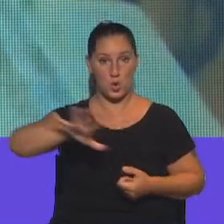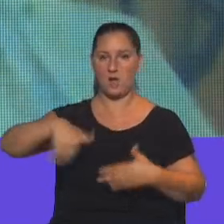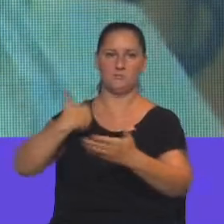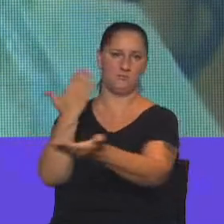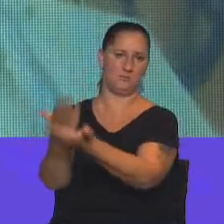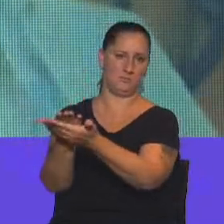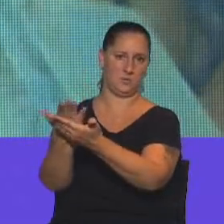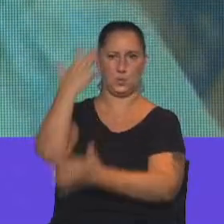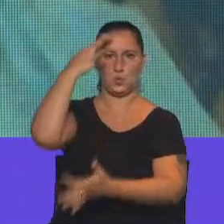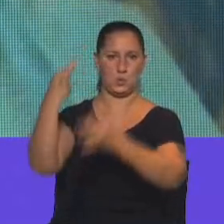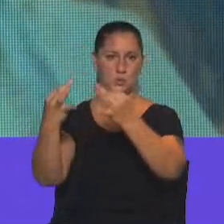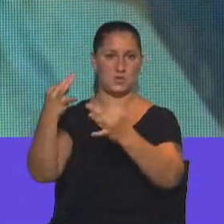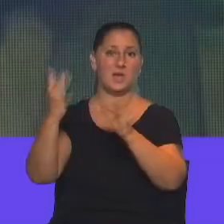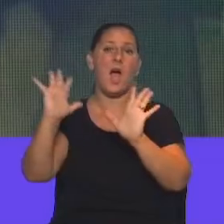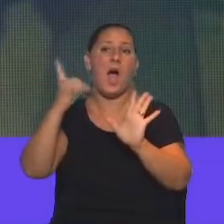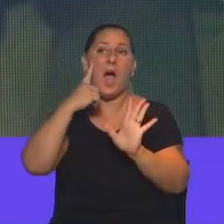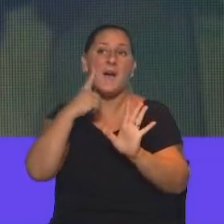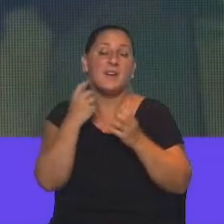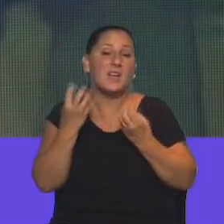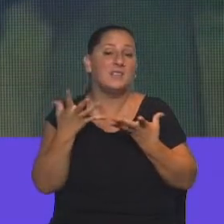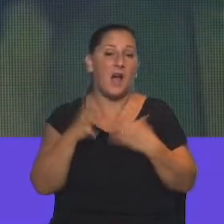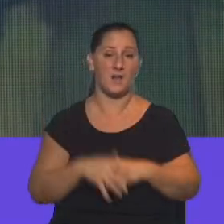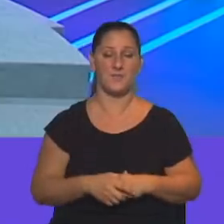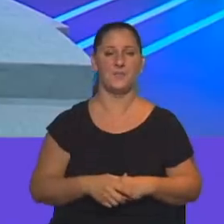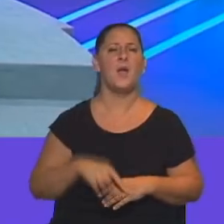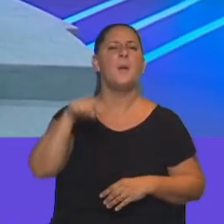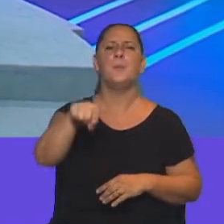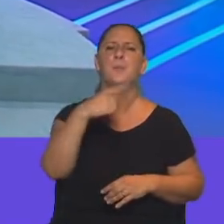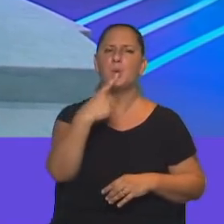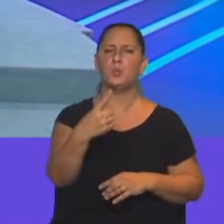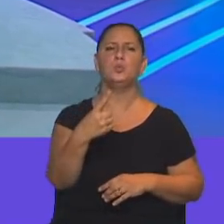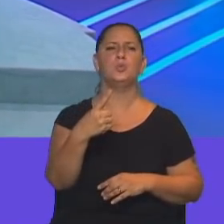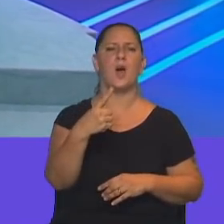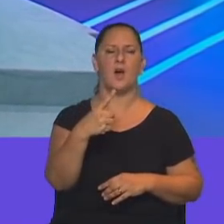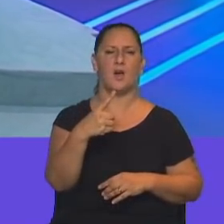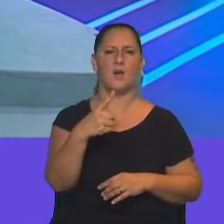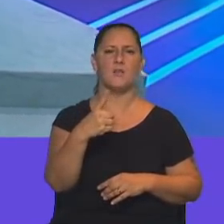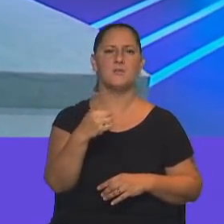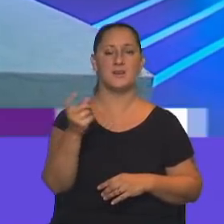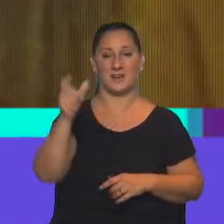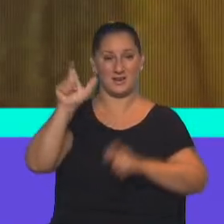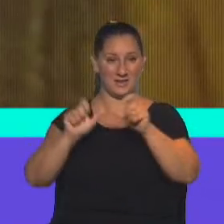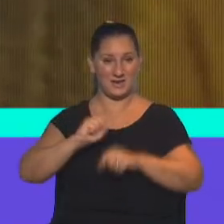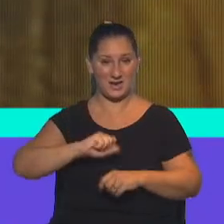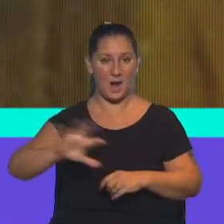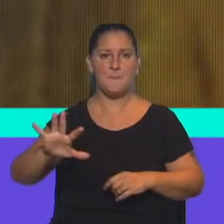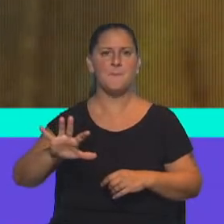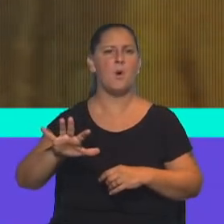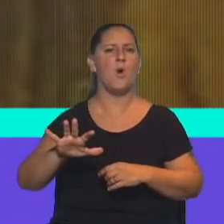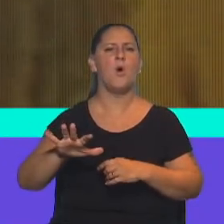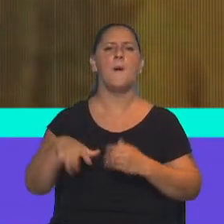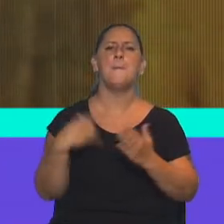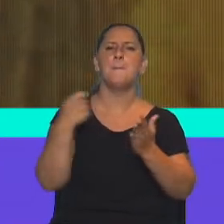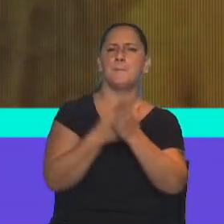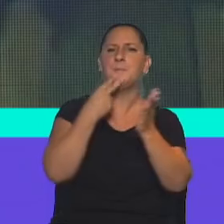justicia y que, bueno, veremos qué implicancia tiene. Ahora, ¿cuál es el objetivo? Digo, ¿cuál es el argumento para, o cuál sería el argumento para no pagar